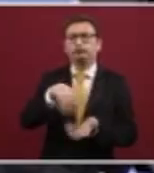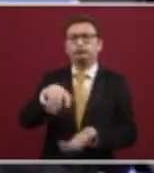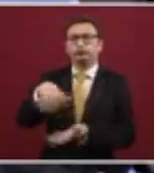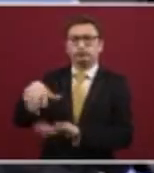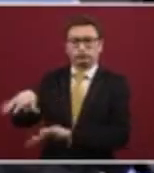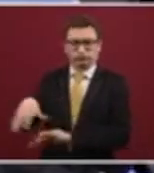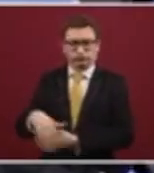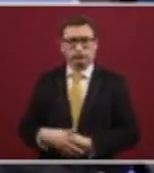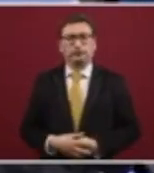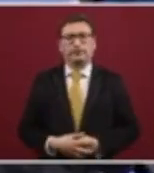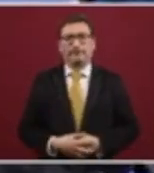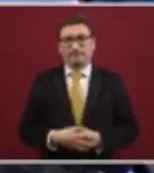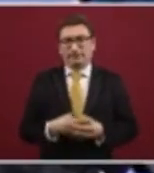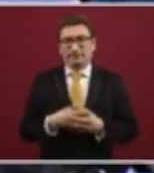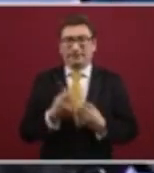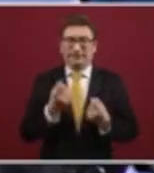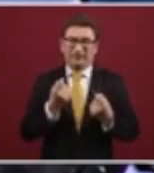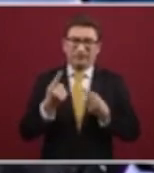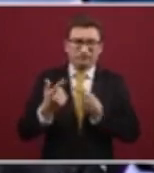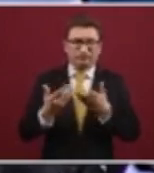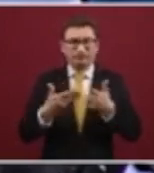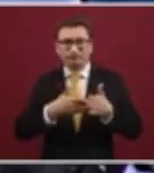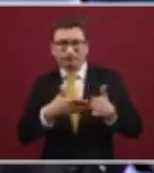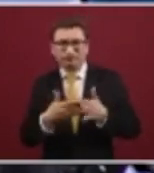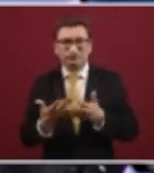fertilizante. Entonces, hay resistencias,